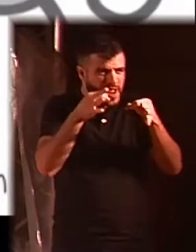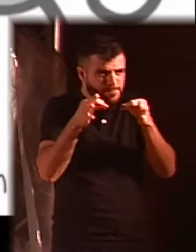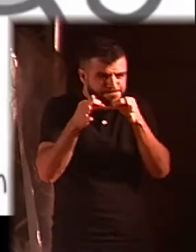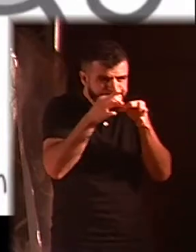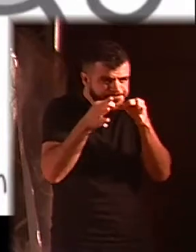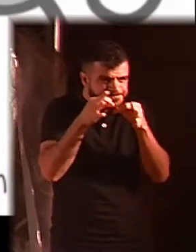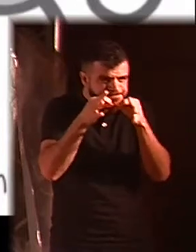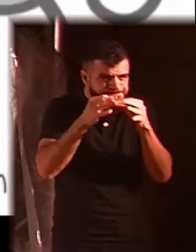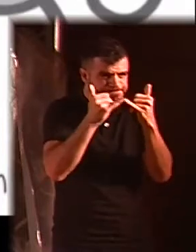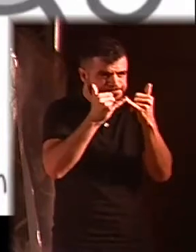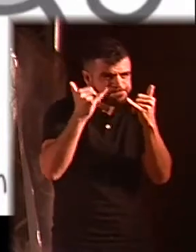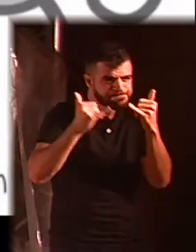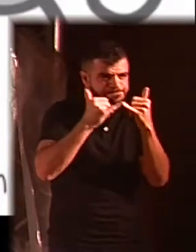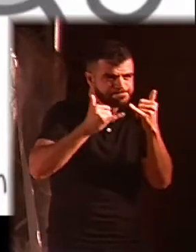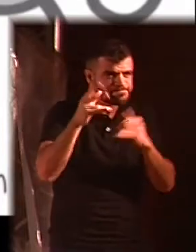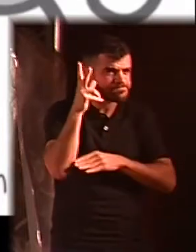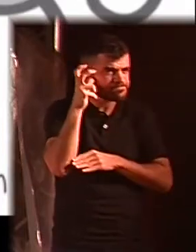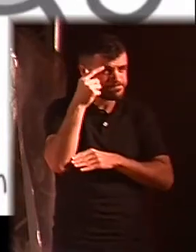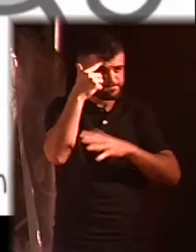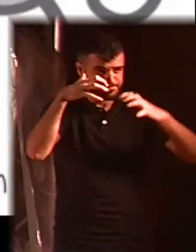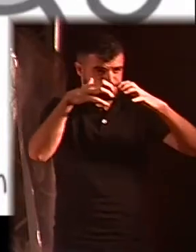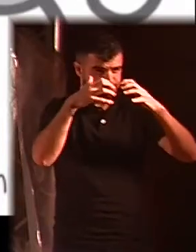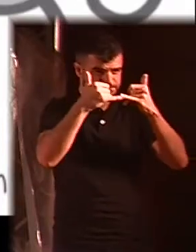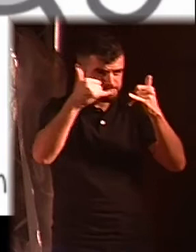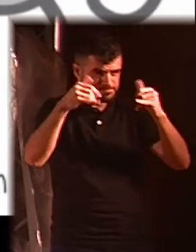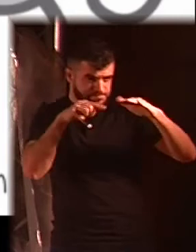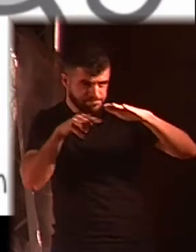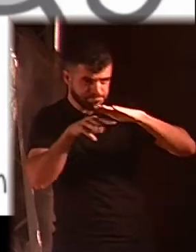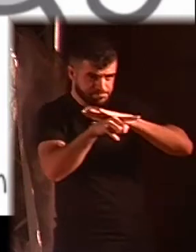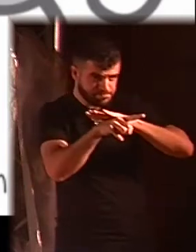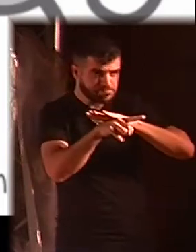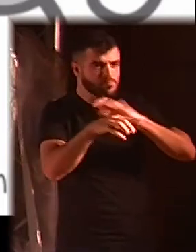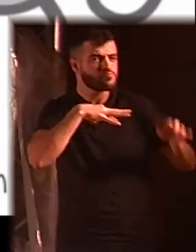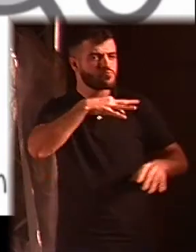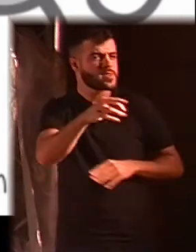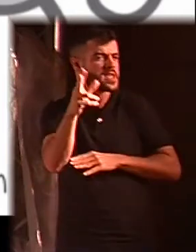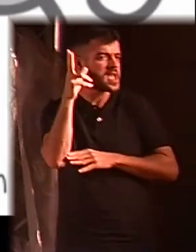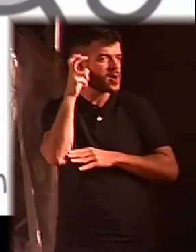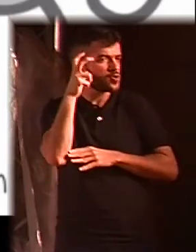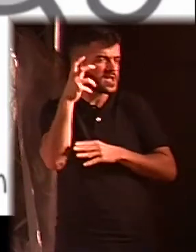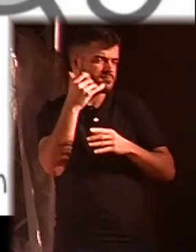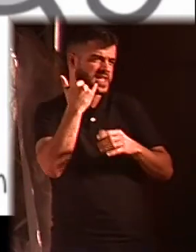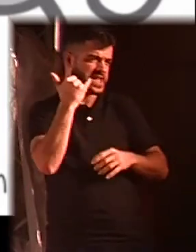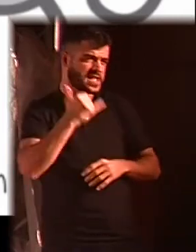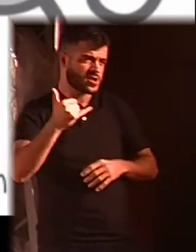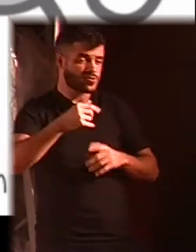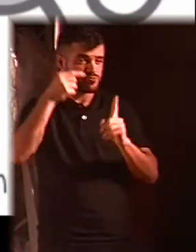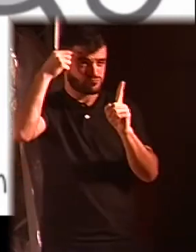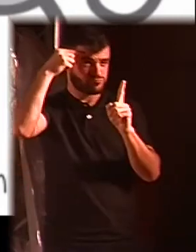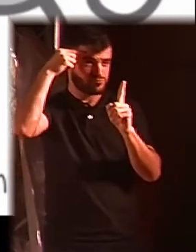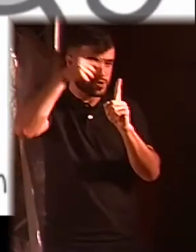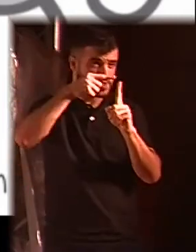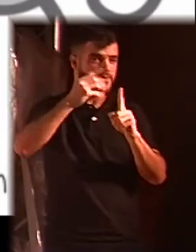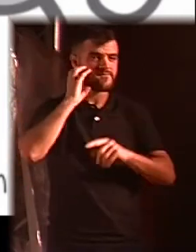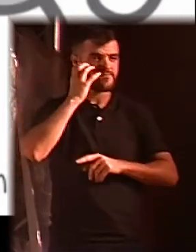de tungsteno en la zona adecuada y se registran los impulsos eléctricos. El ejemplo era coger una fruta. Las neuronas se activaban en